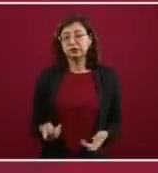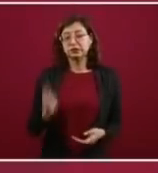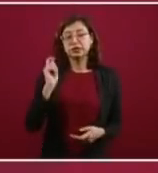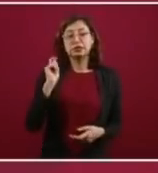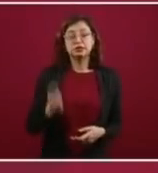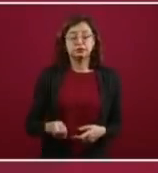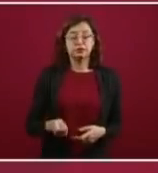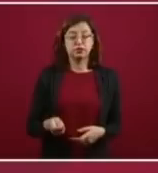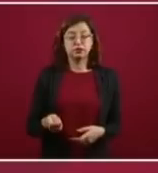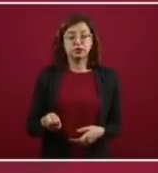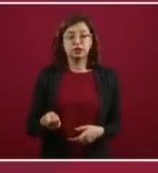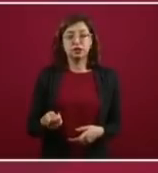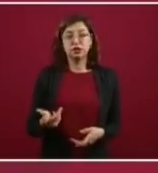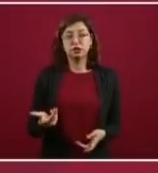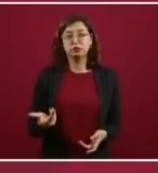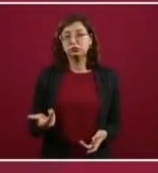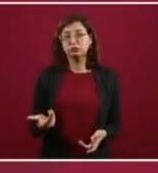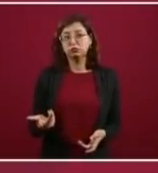con